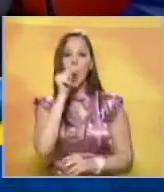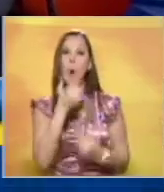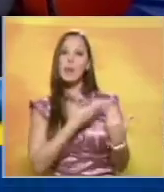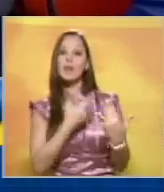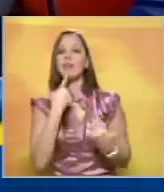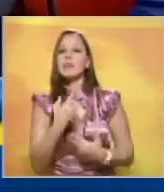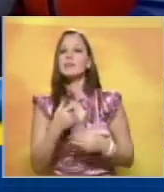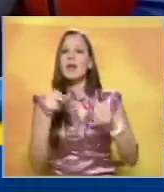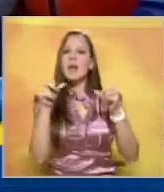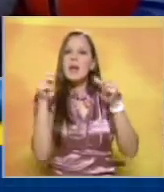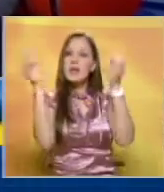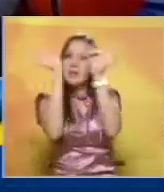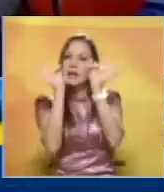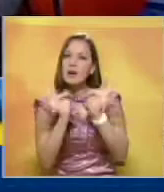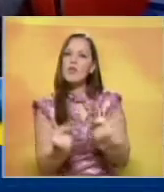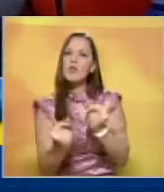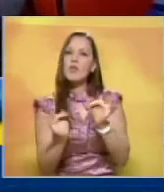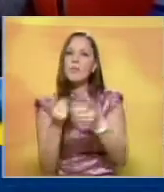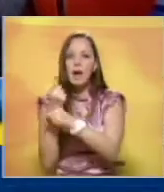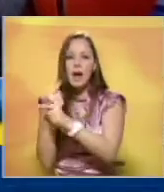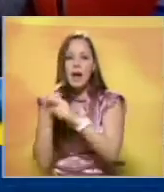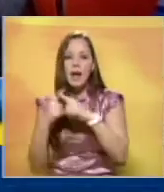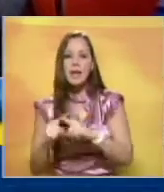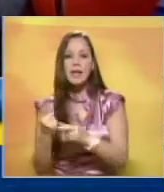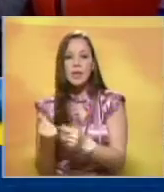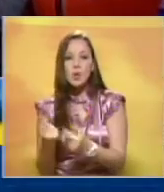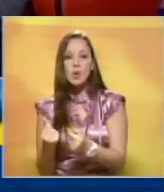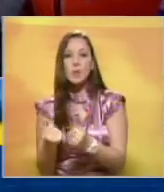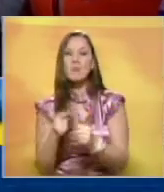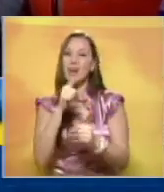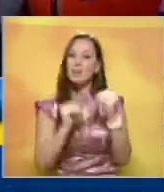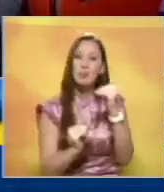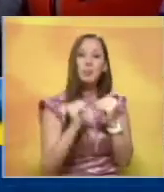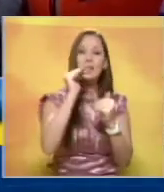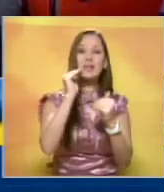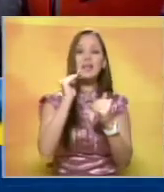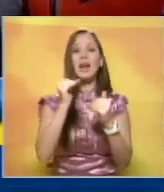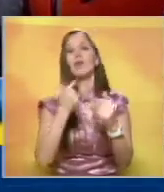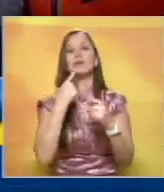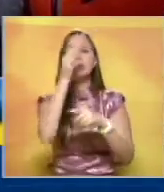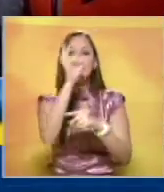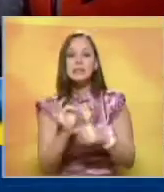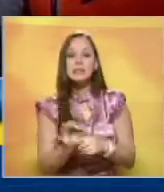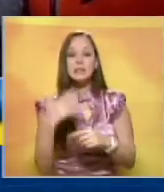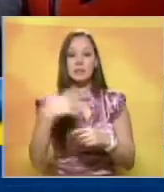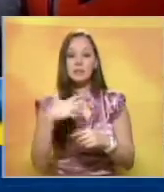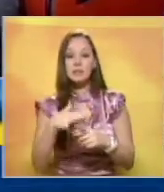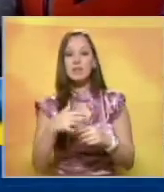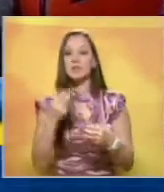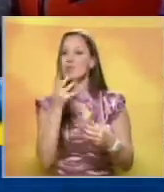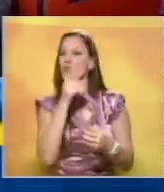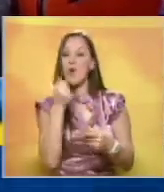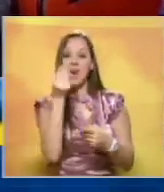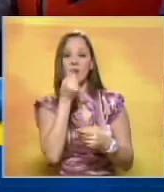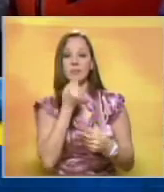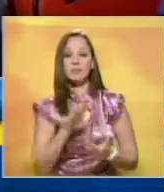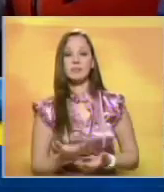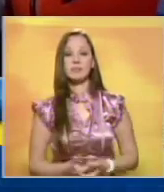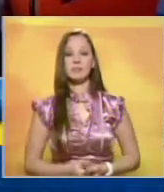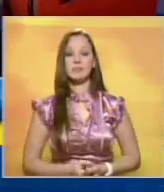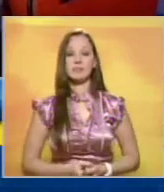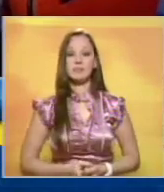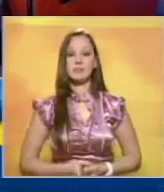que el modelo económico que emprende el gobierno nacional ha aumentado la inflación y la escasez, generando un golpe al bolsillo de los venezolanos.